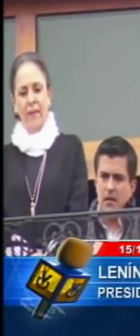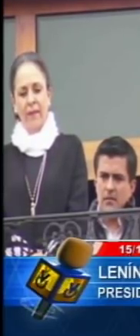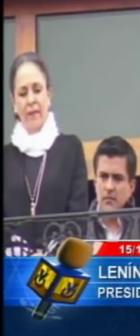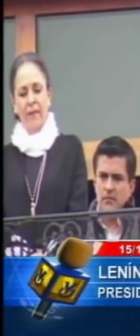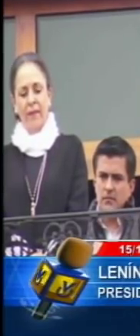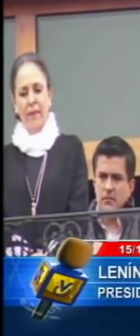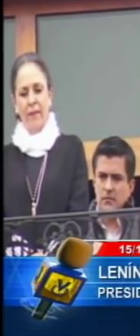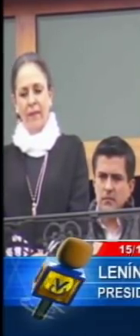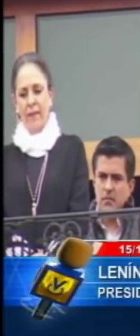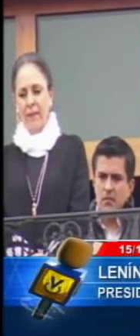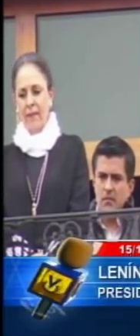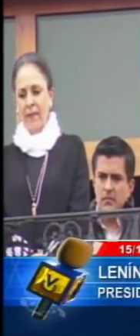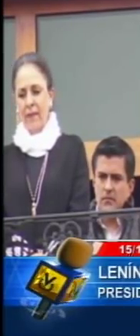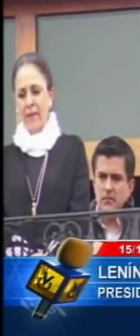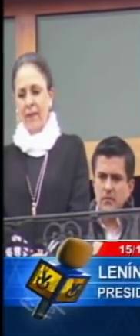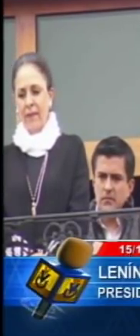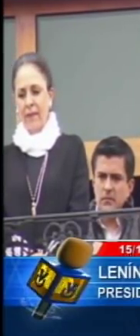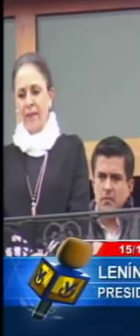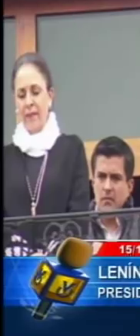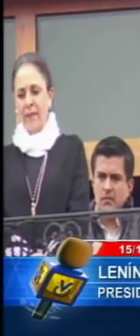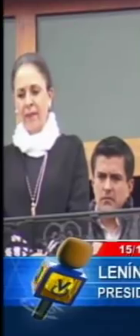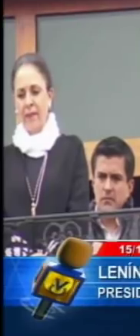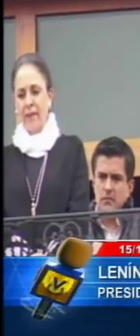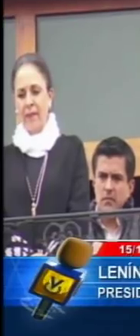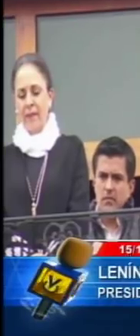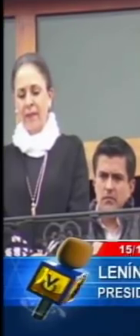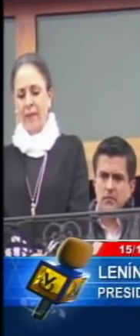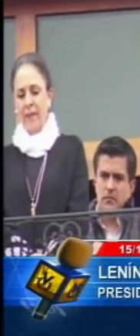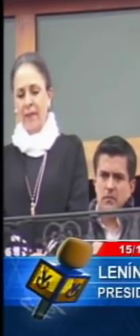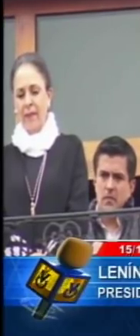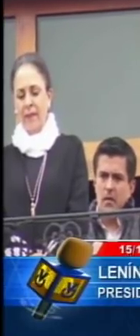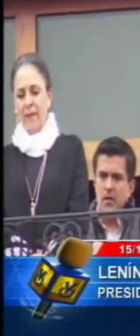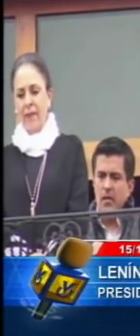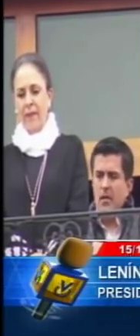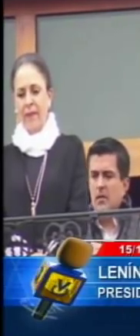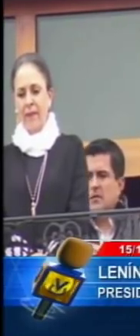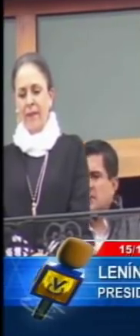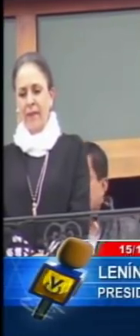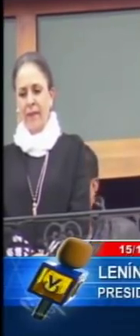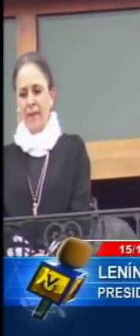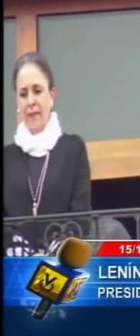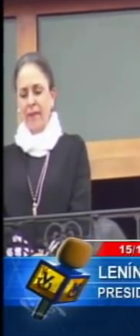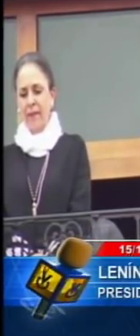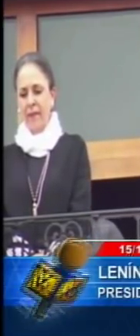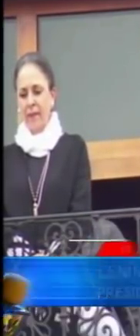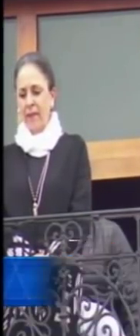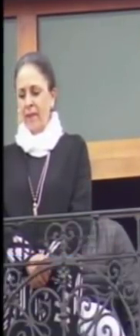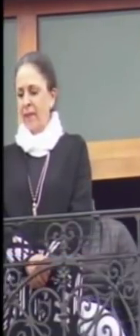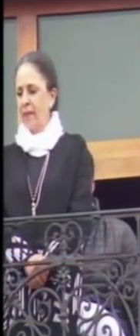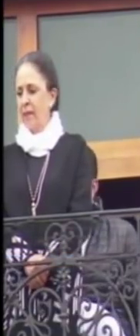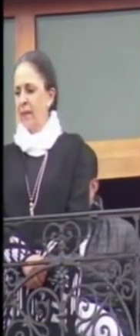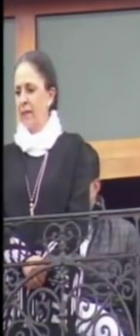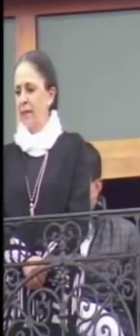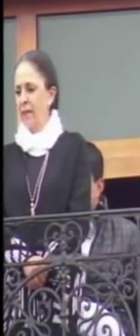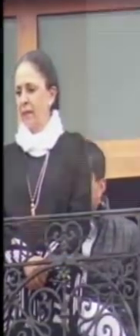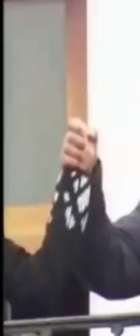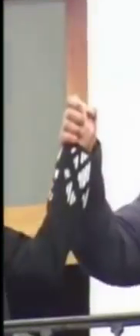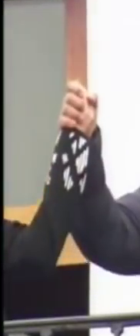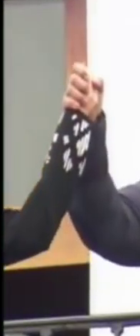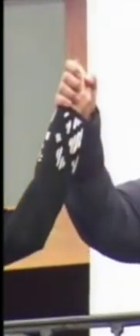momento ya lo veremos. Cuando terminemos de dialogar, cuando terminemos de consensuar, para que nadie se